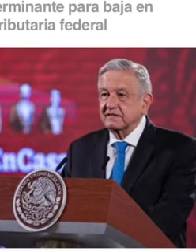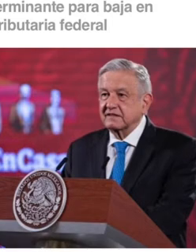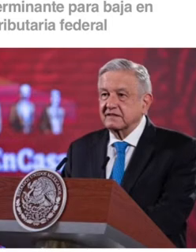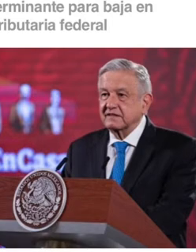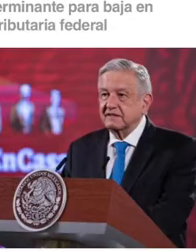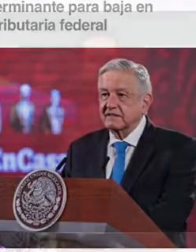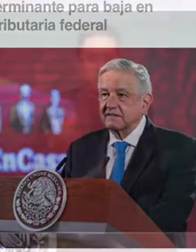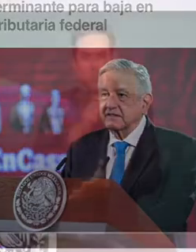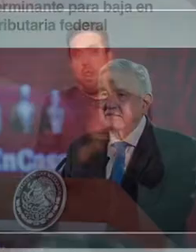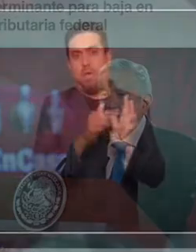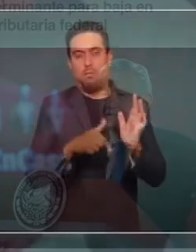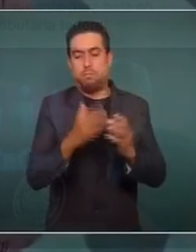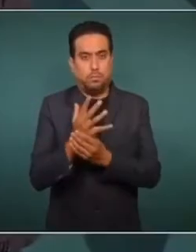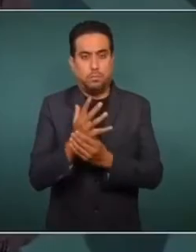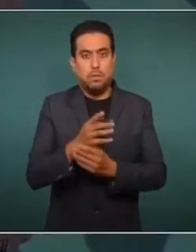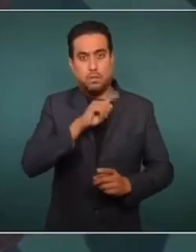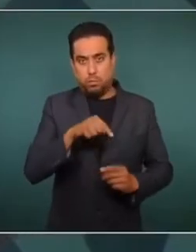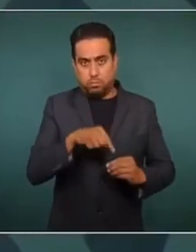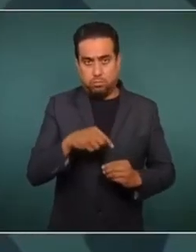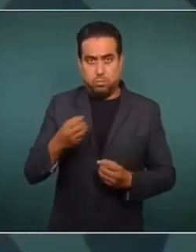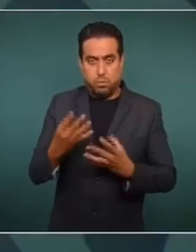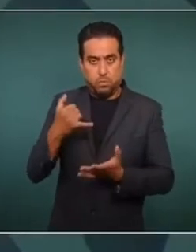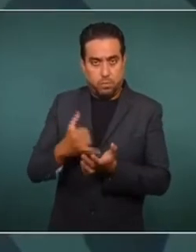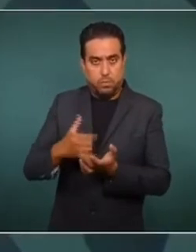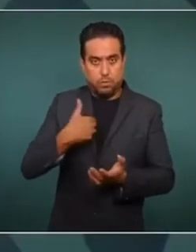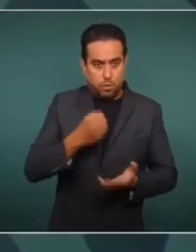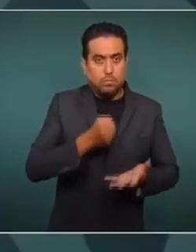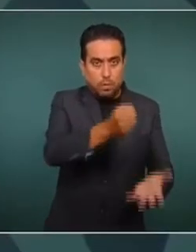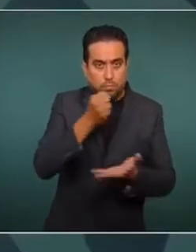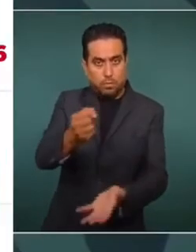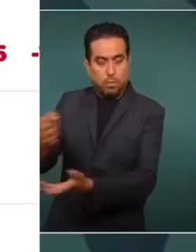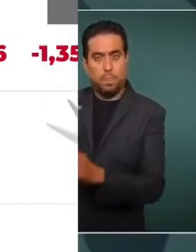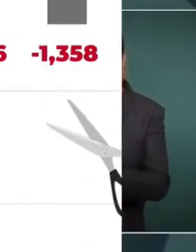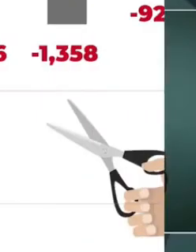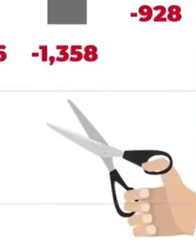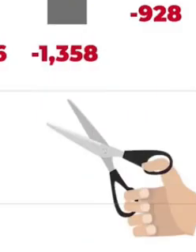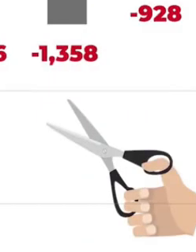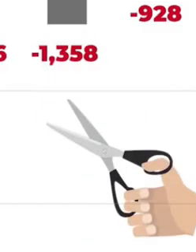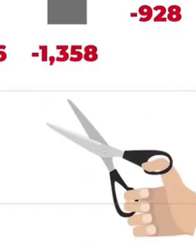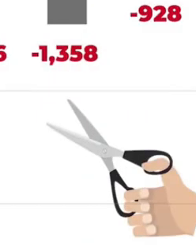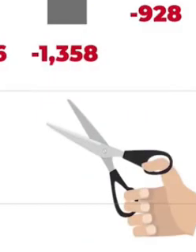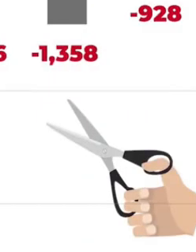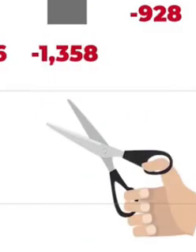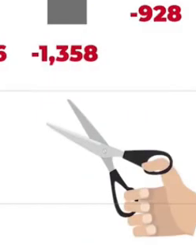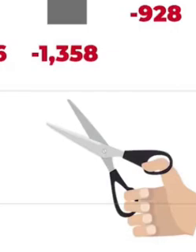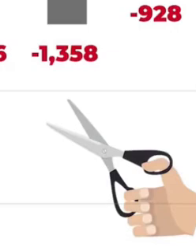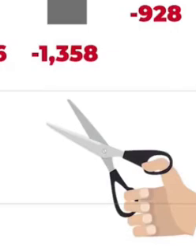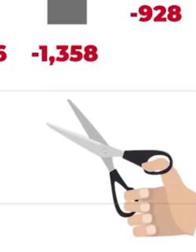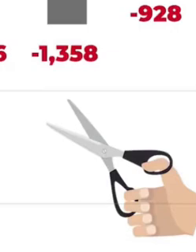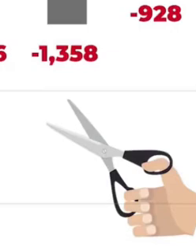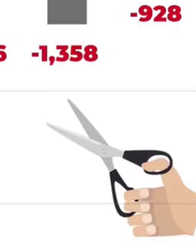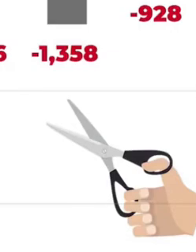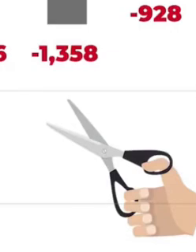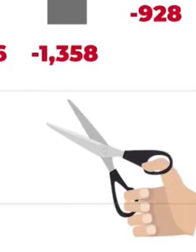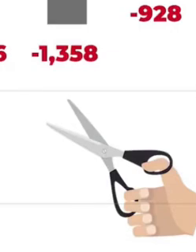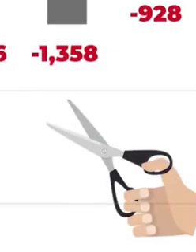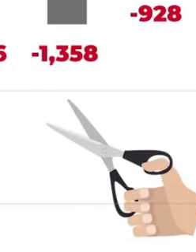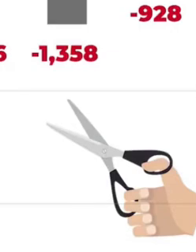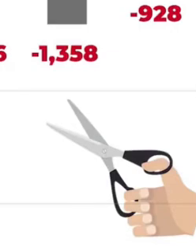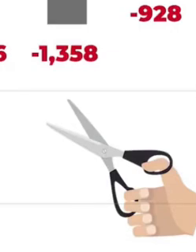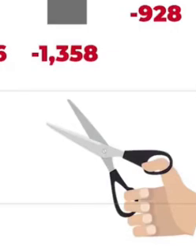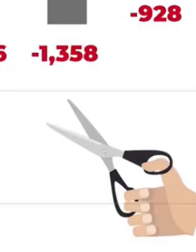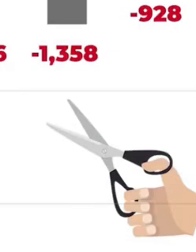lo que establece la ley y a partir de esos ingresos se les transfieren recursos a los estados. ¿Qué sucede? Que